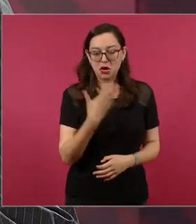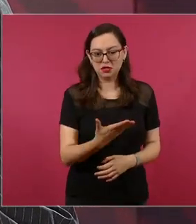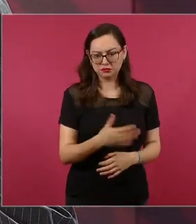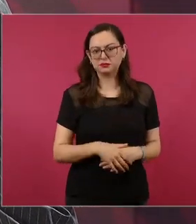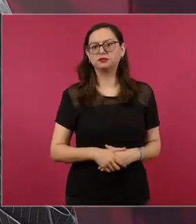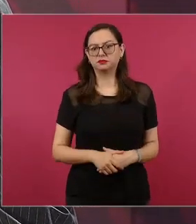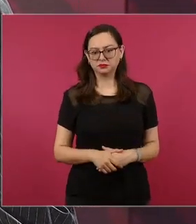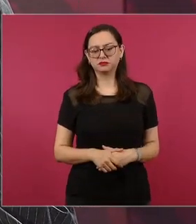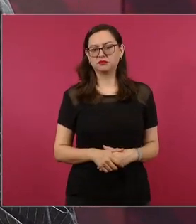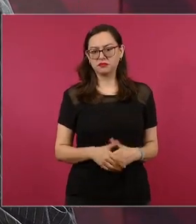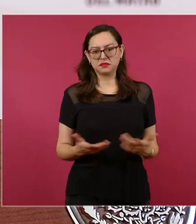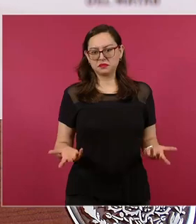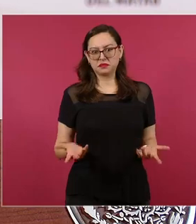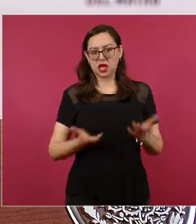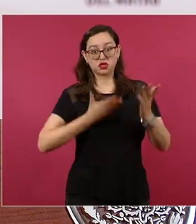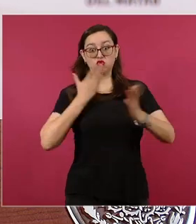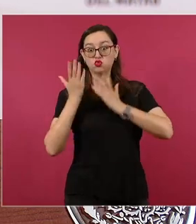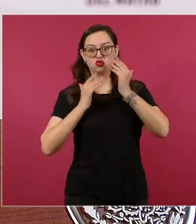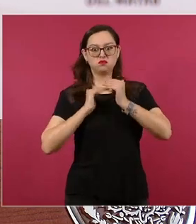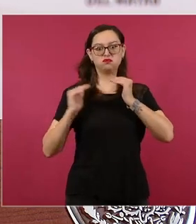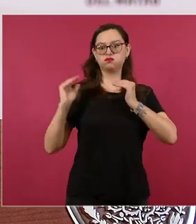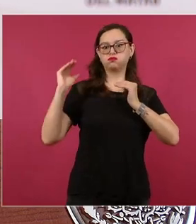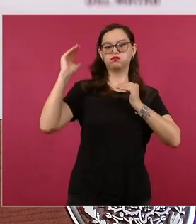y es el presidente